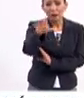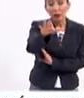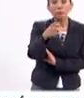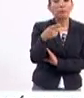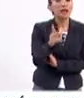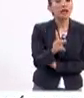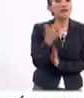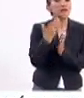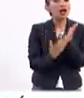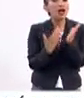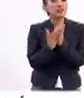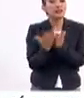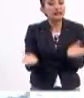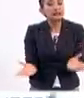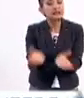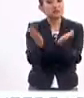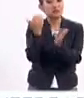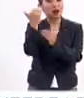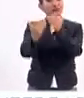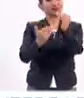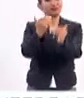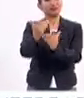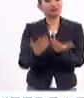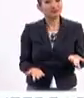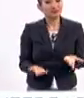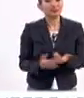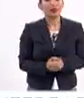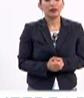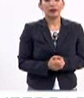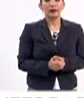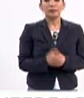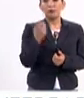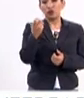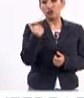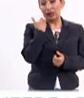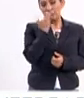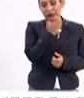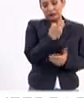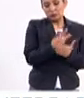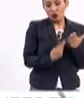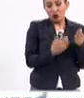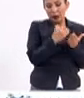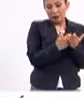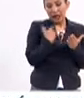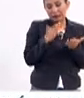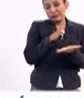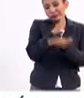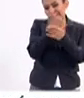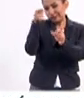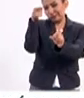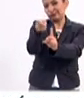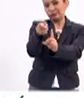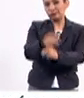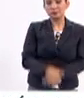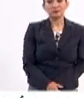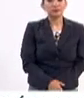sin embargo, falta impulso para desarrollarlas, ¿no? Y la intención de este programa precisamente va en ese